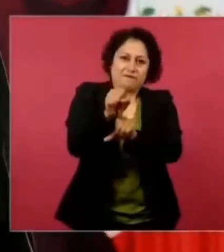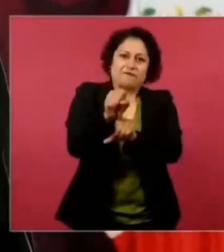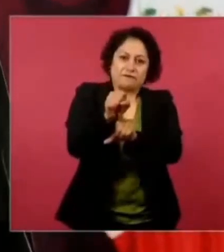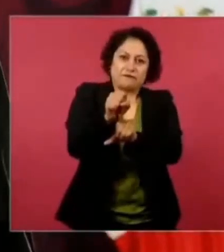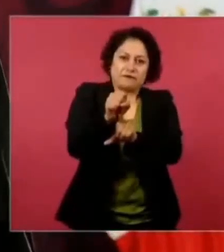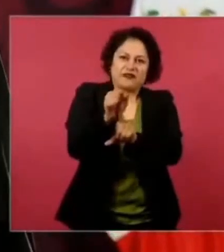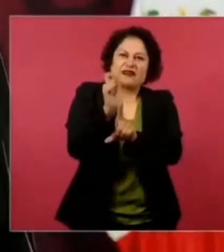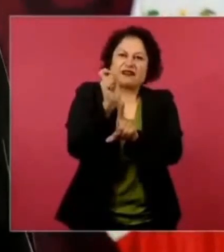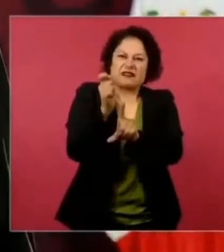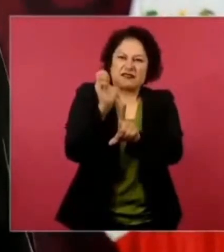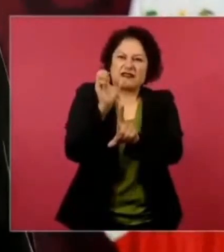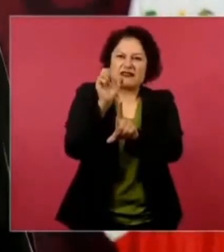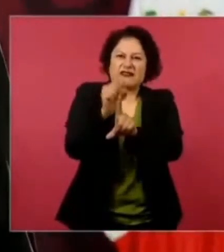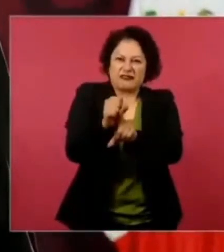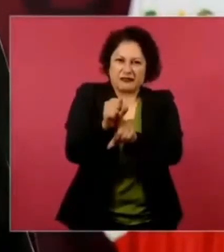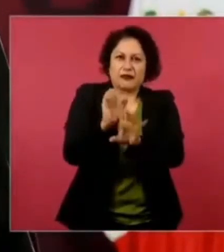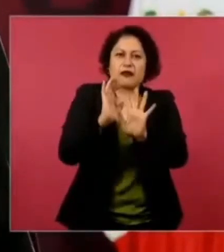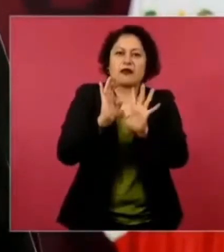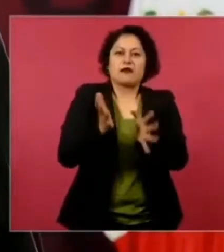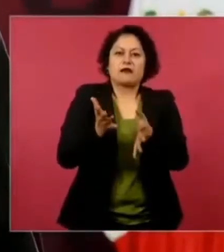servir.